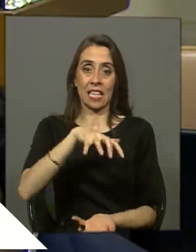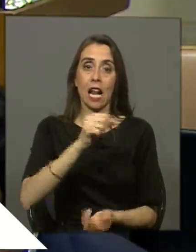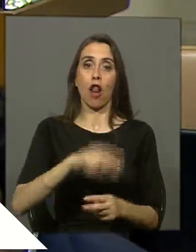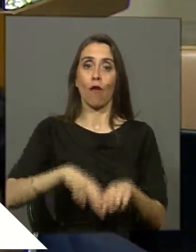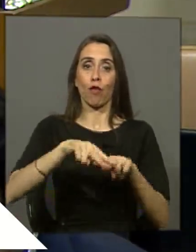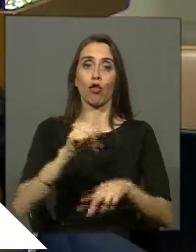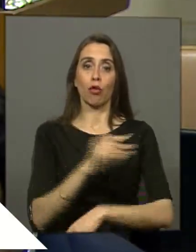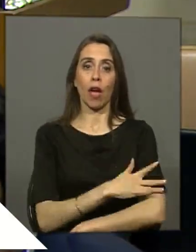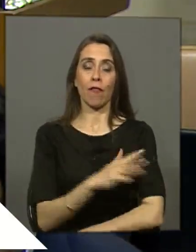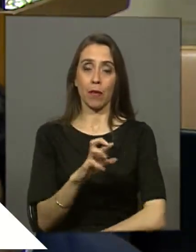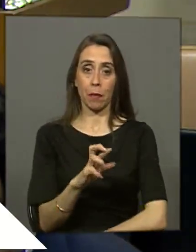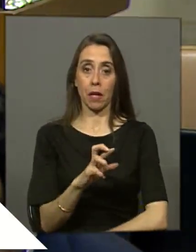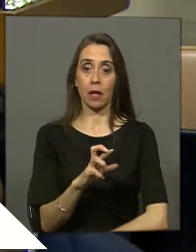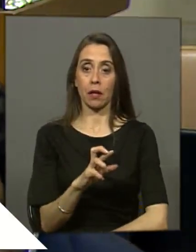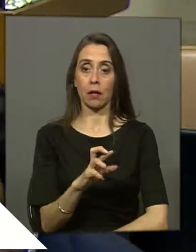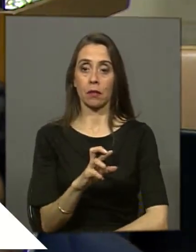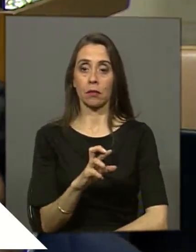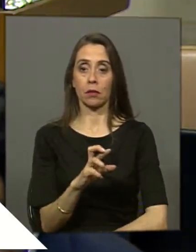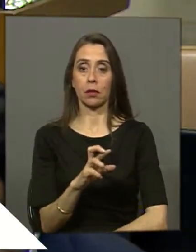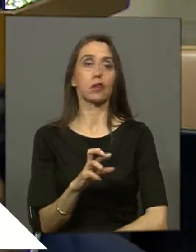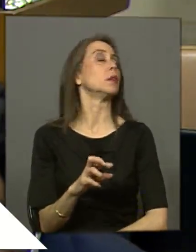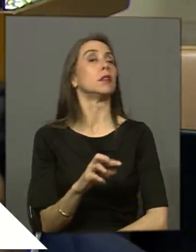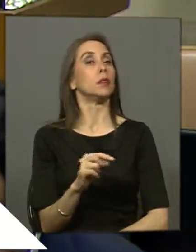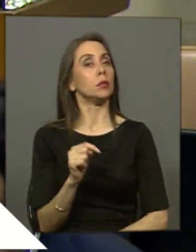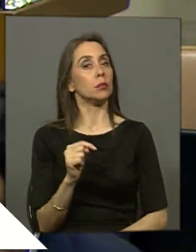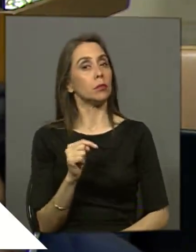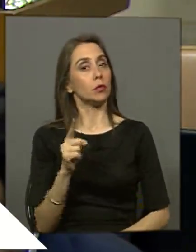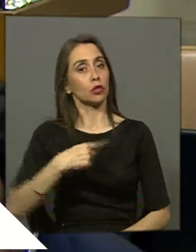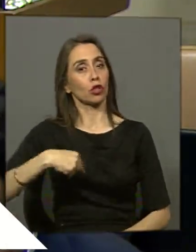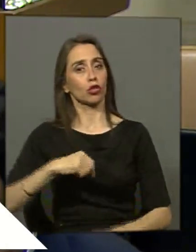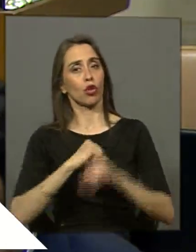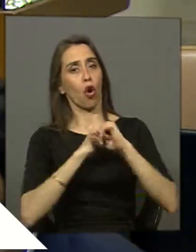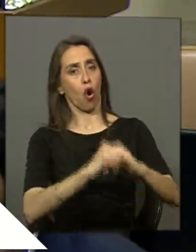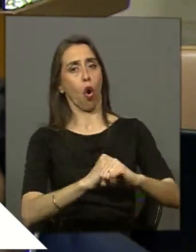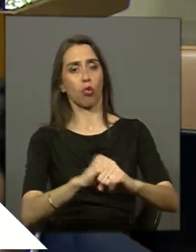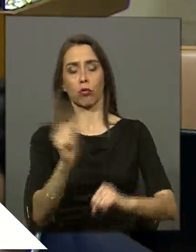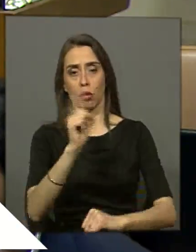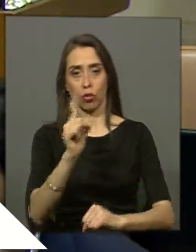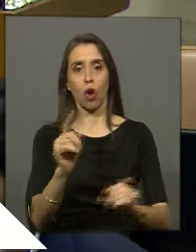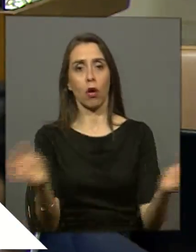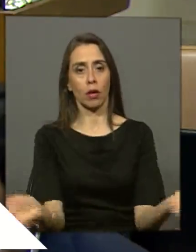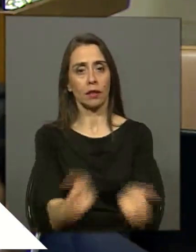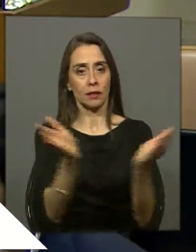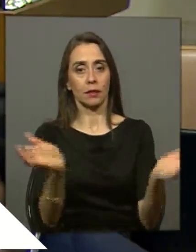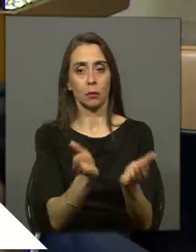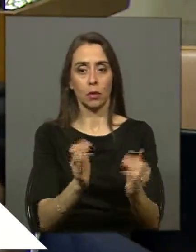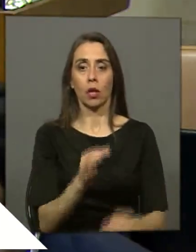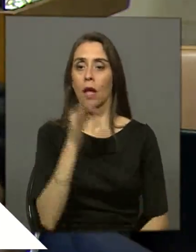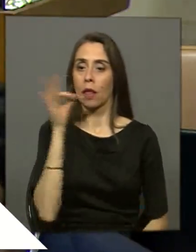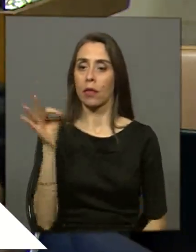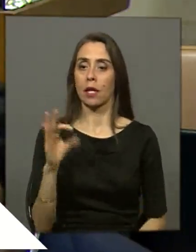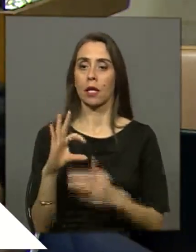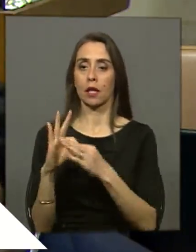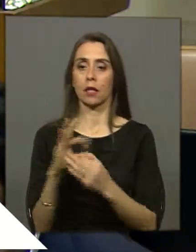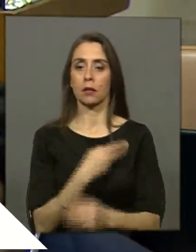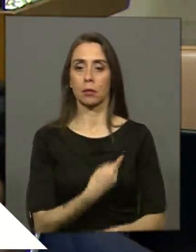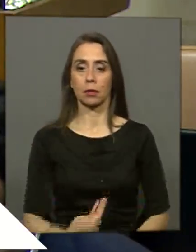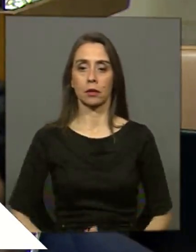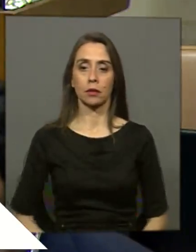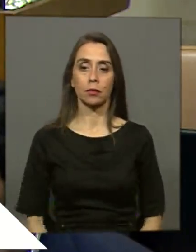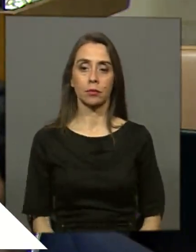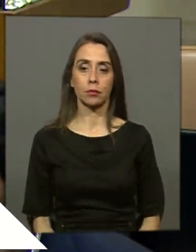ahora es algo que más que combatir debiéramos estimular he dicho gracias presidente